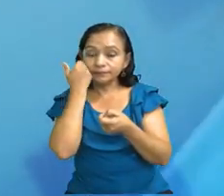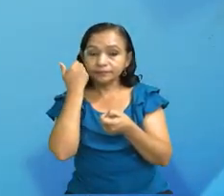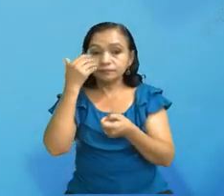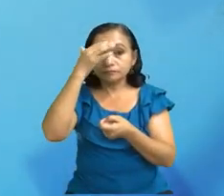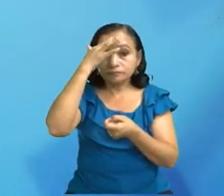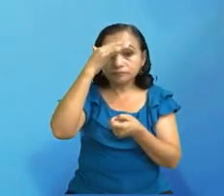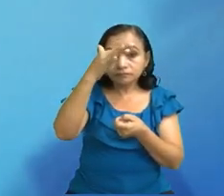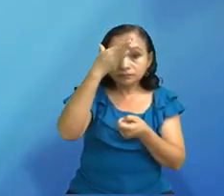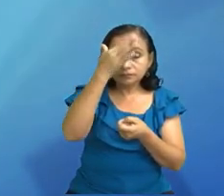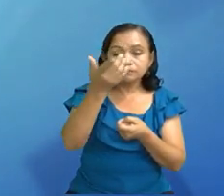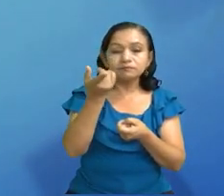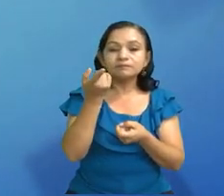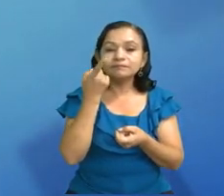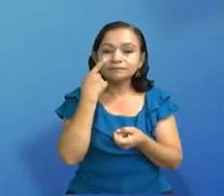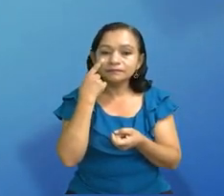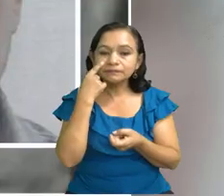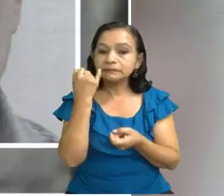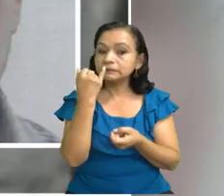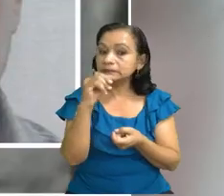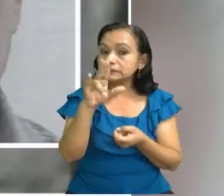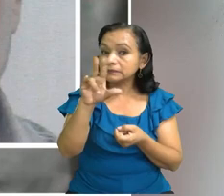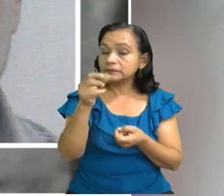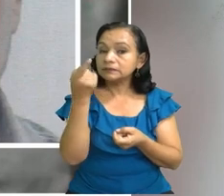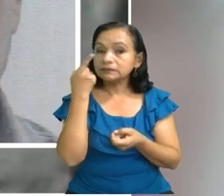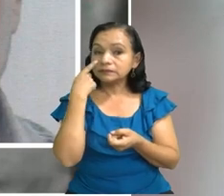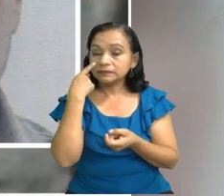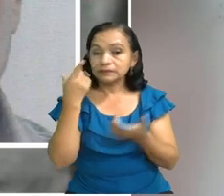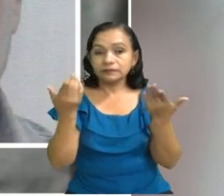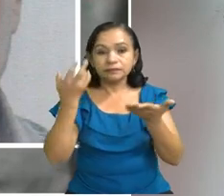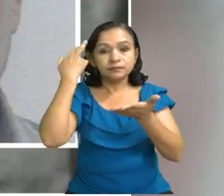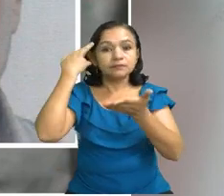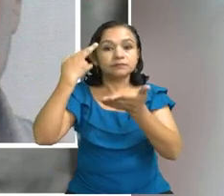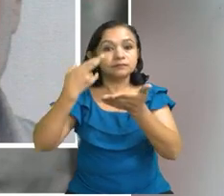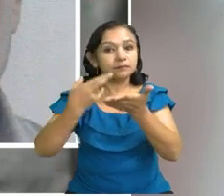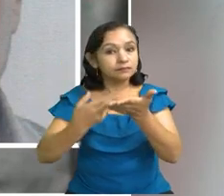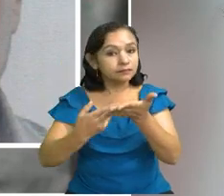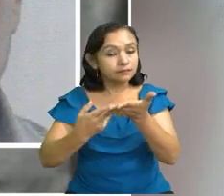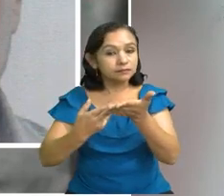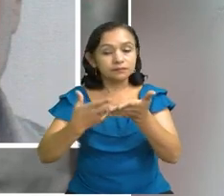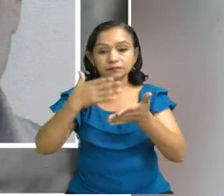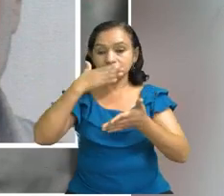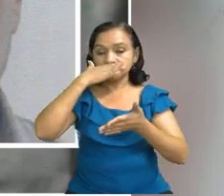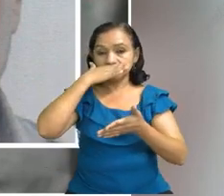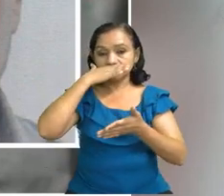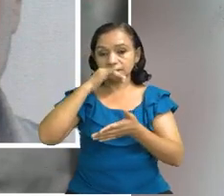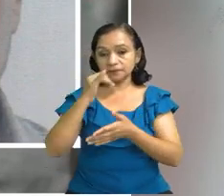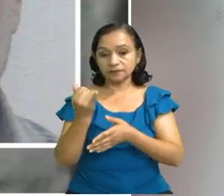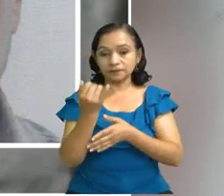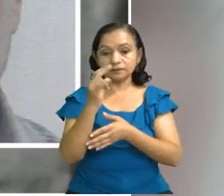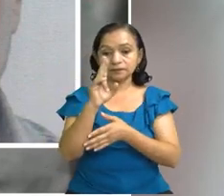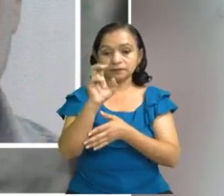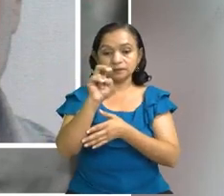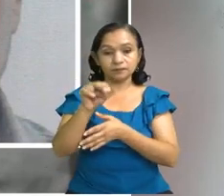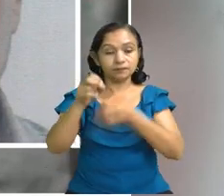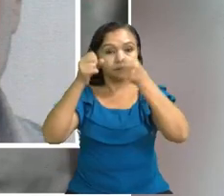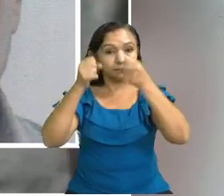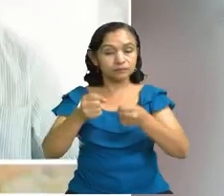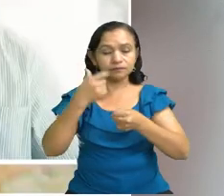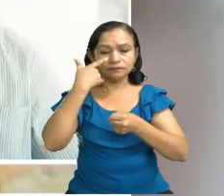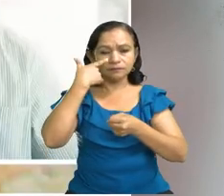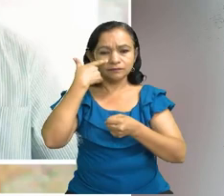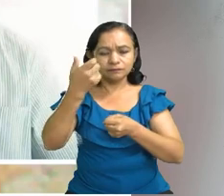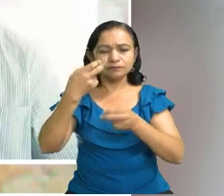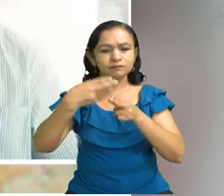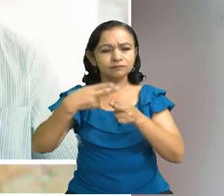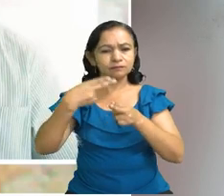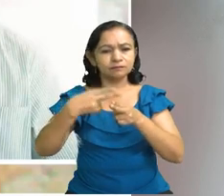México, pero todo eso está por confirmarse. También recordó la trayectoria revolucionaria de Juan Ramón Ramos, conocido por el